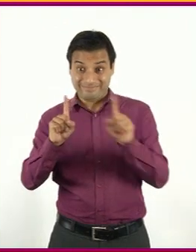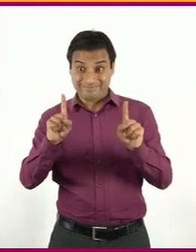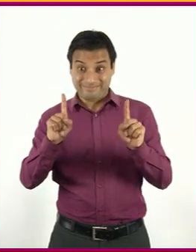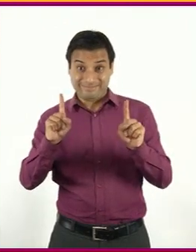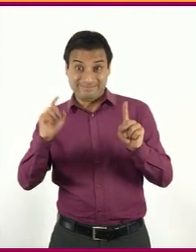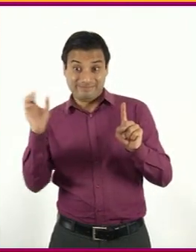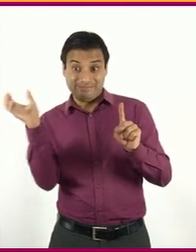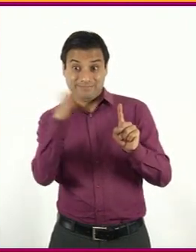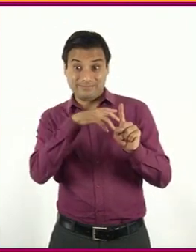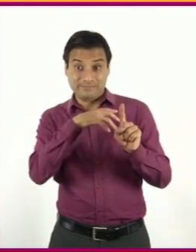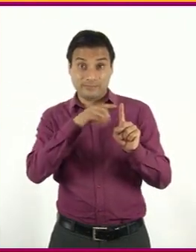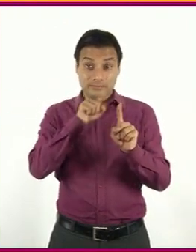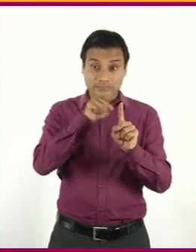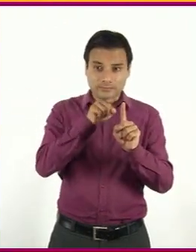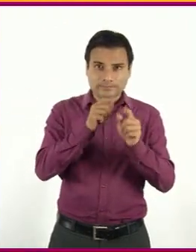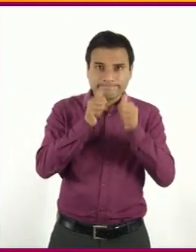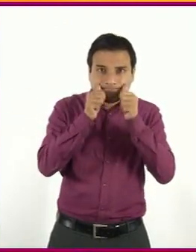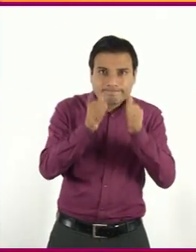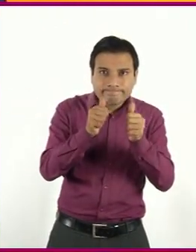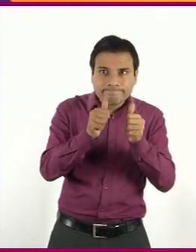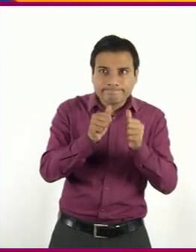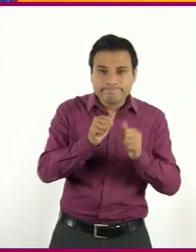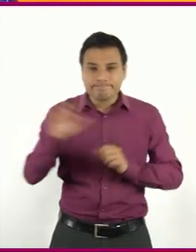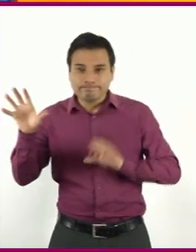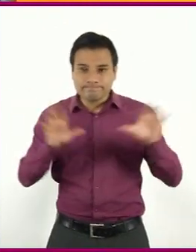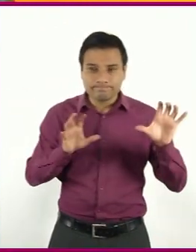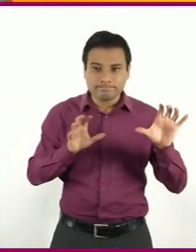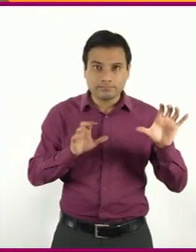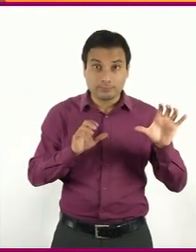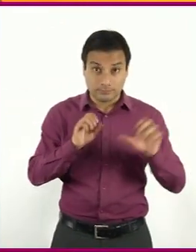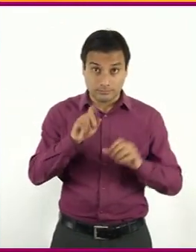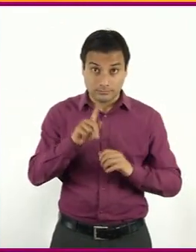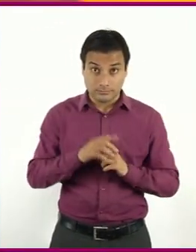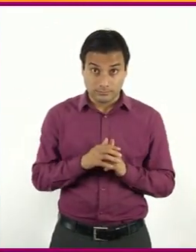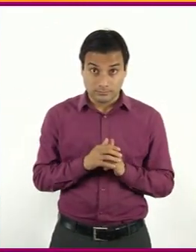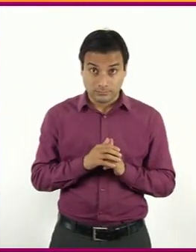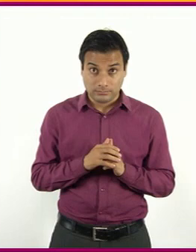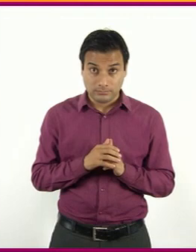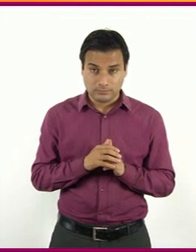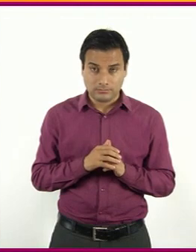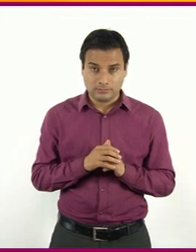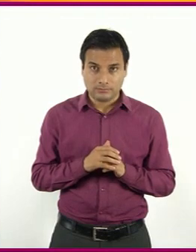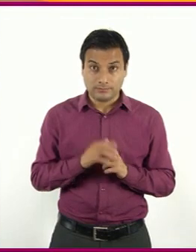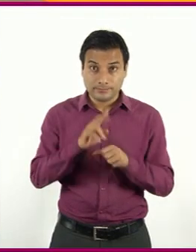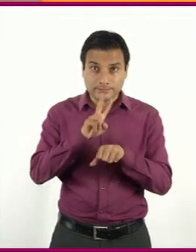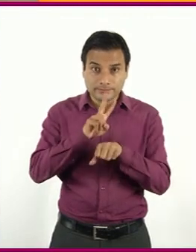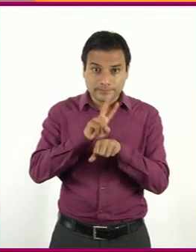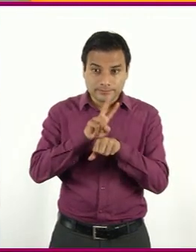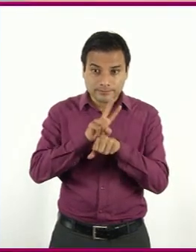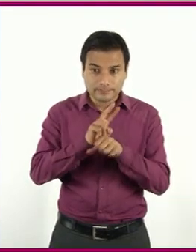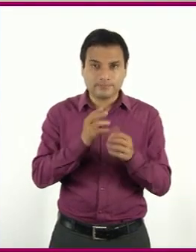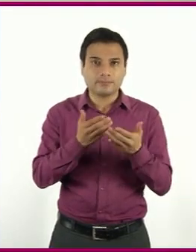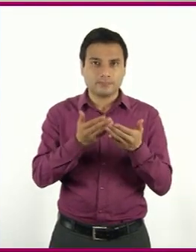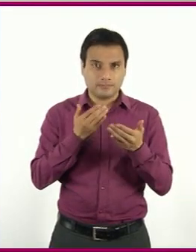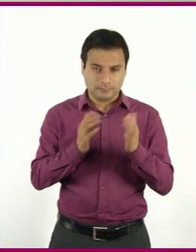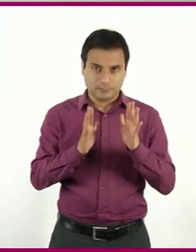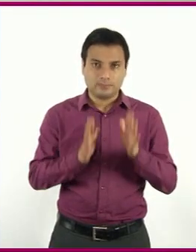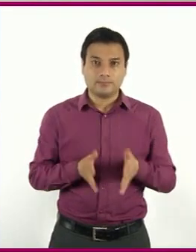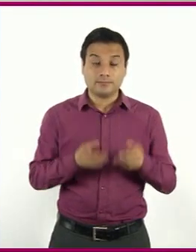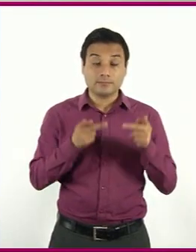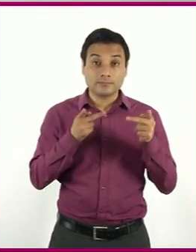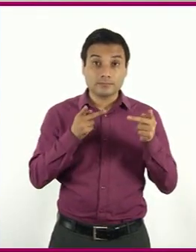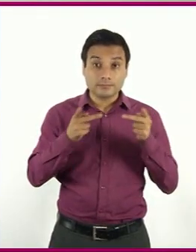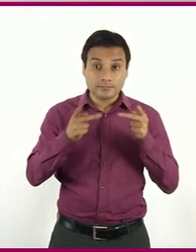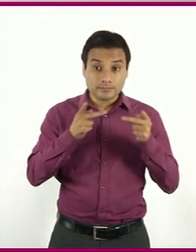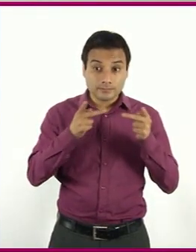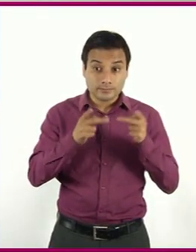la derecha o izquierda de forma lateral. Ya sea, si va por arriba, ya practicamos anteriormente, cachar. Muy bien. Si es por abajo. Y